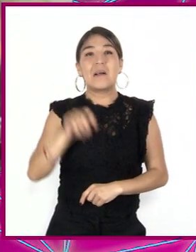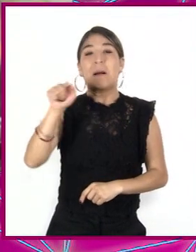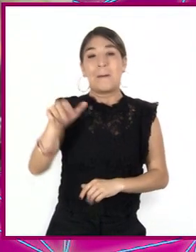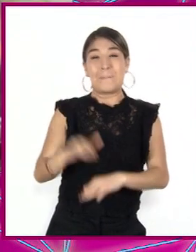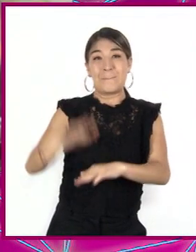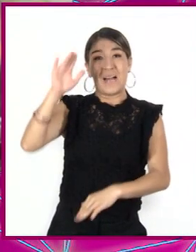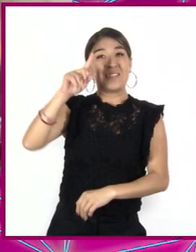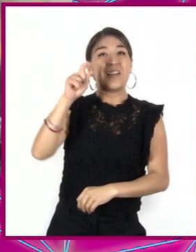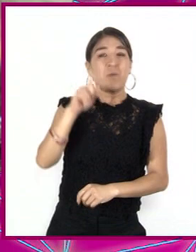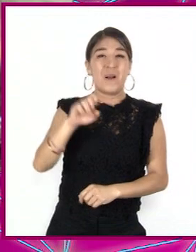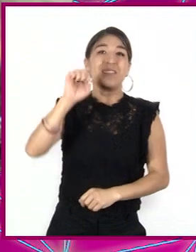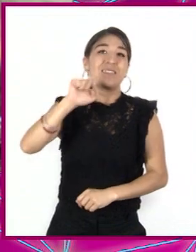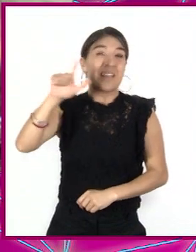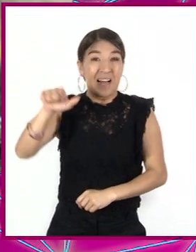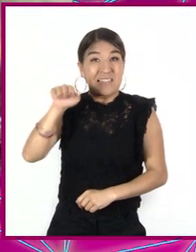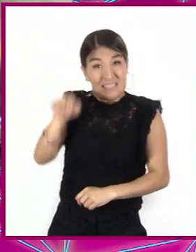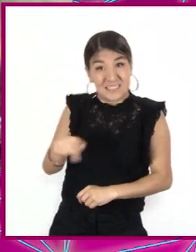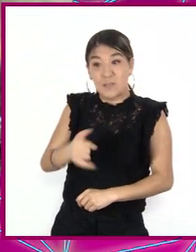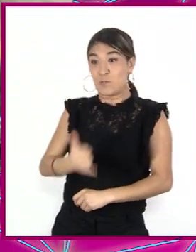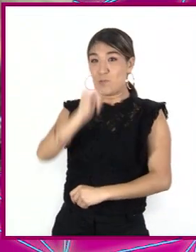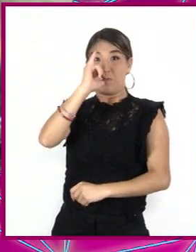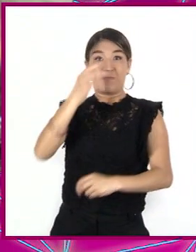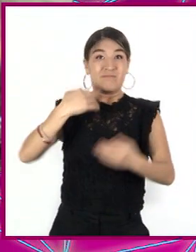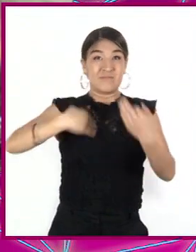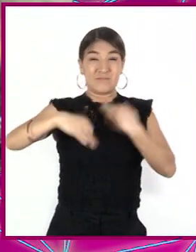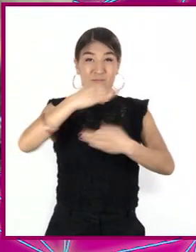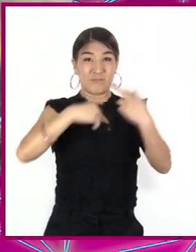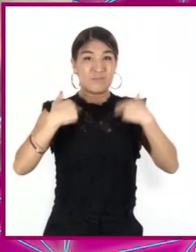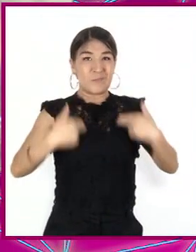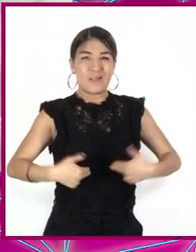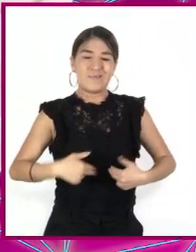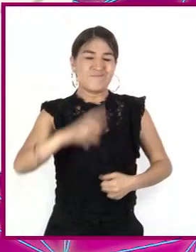salada, por lo que no es apta para el consumo humano.